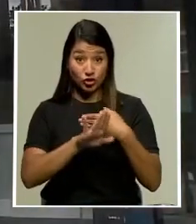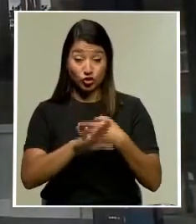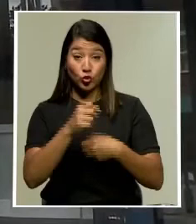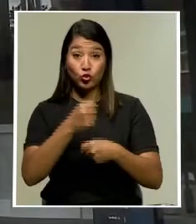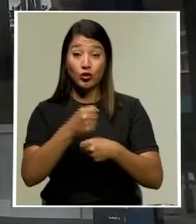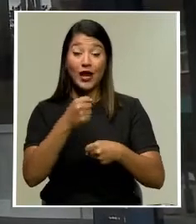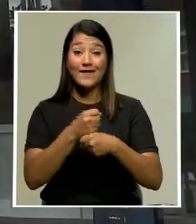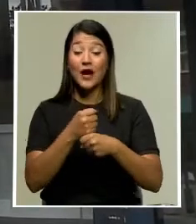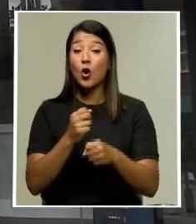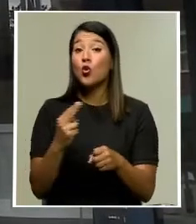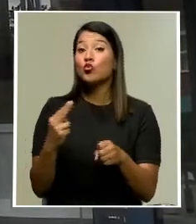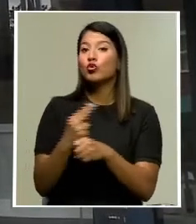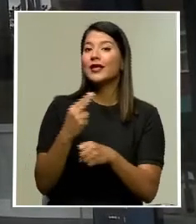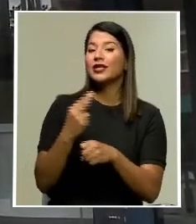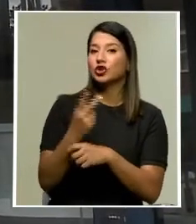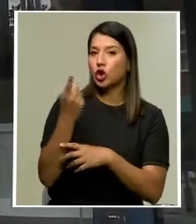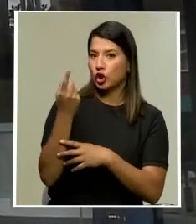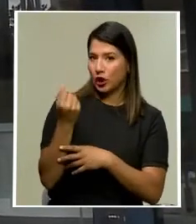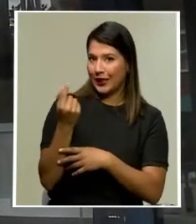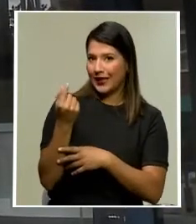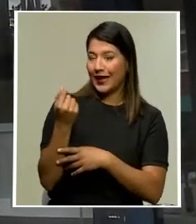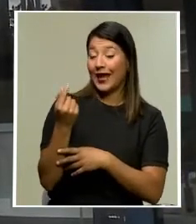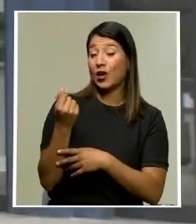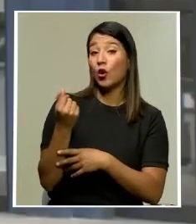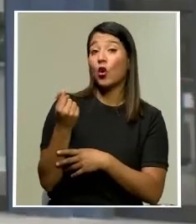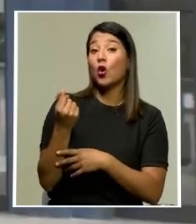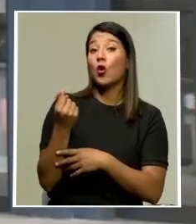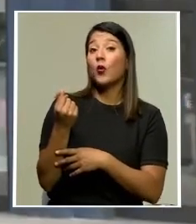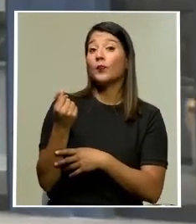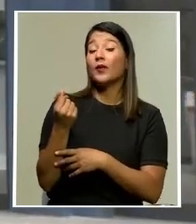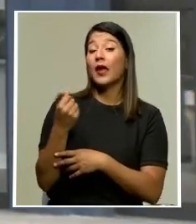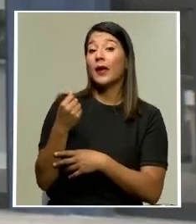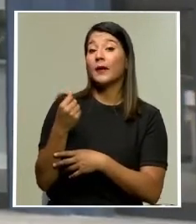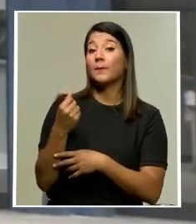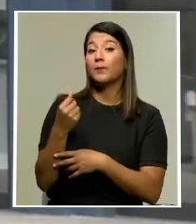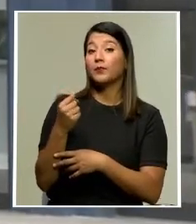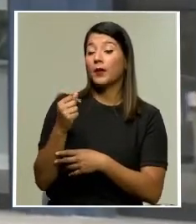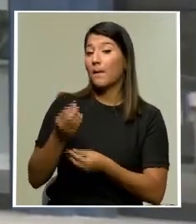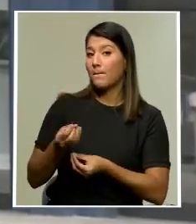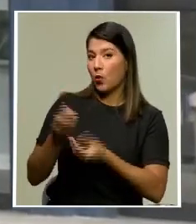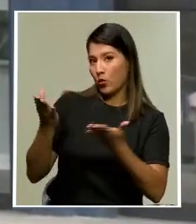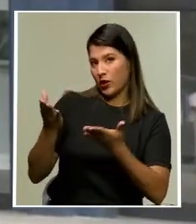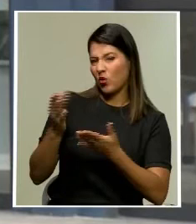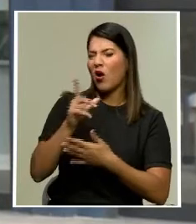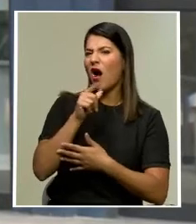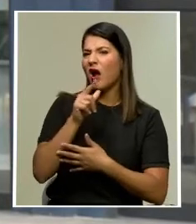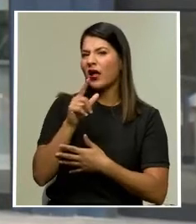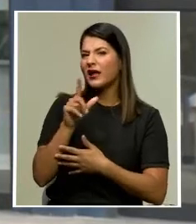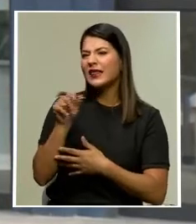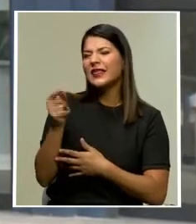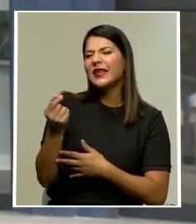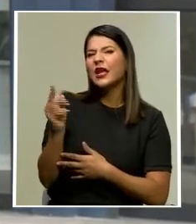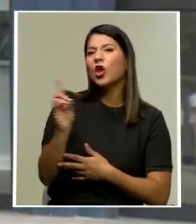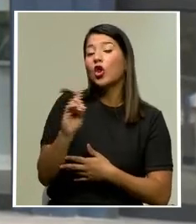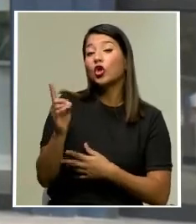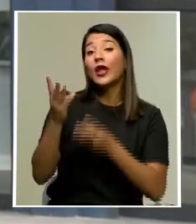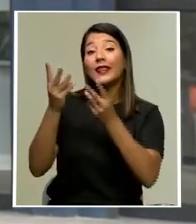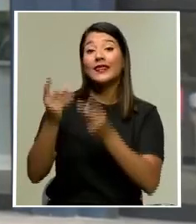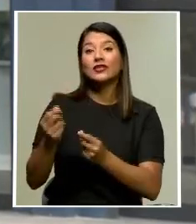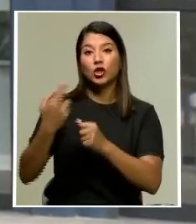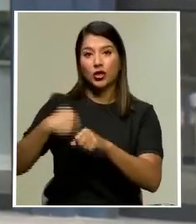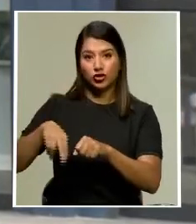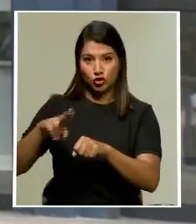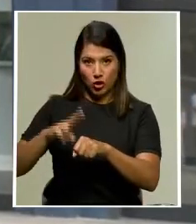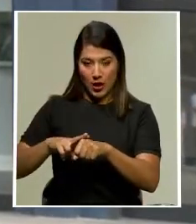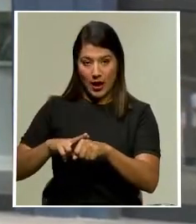realizado inversiones con fondos de Tesorería Nacional para evitar el cierre de Banco Crédito Agrícola de